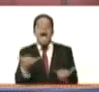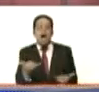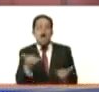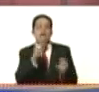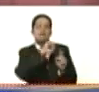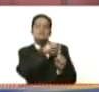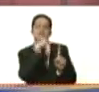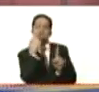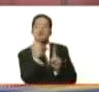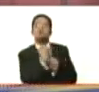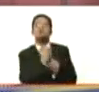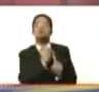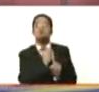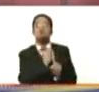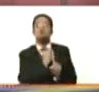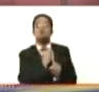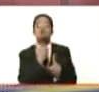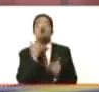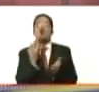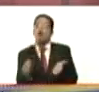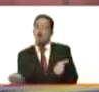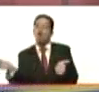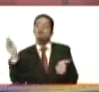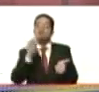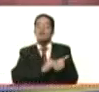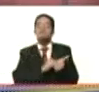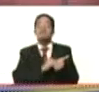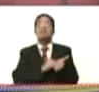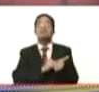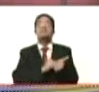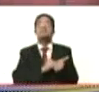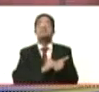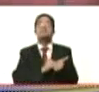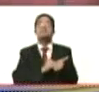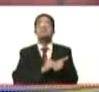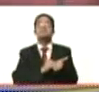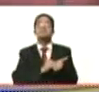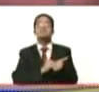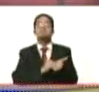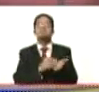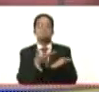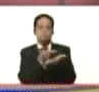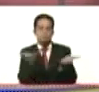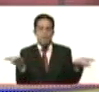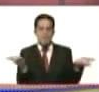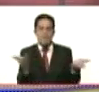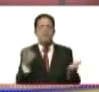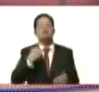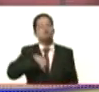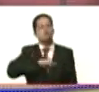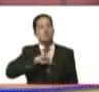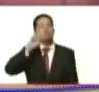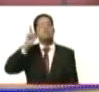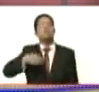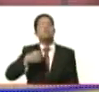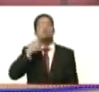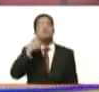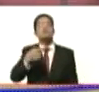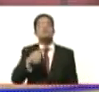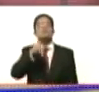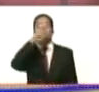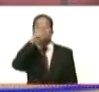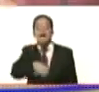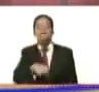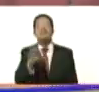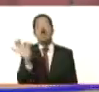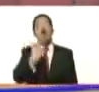definitivamente nos traen de nuevo, mi comandante en jefe, pueblo de Venezuela, a decir: ¡patria o